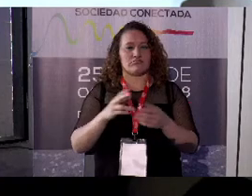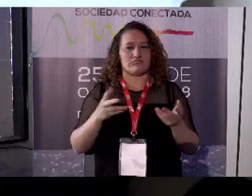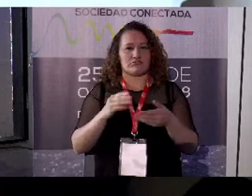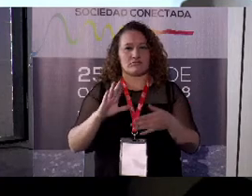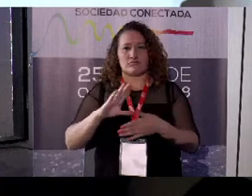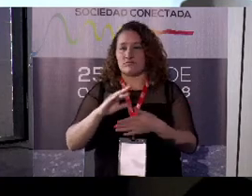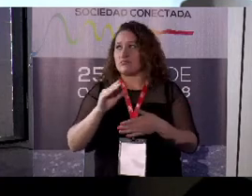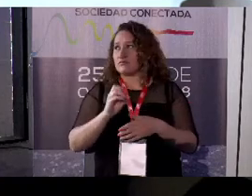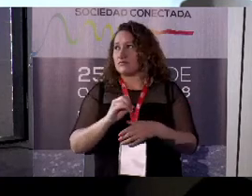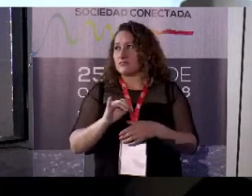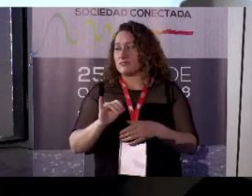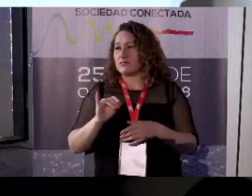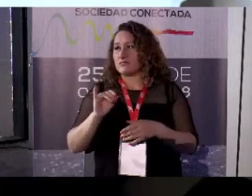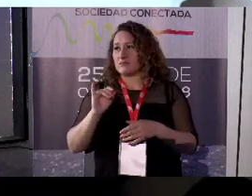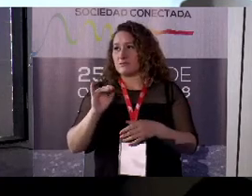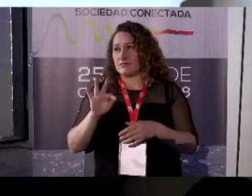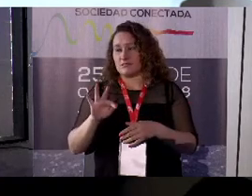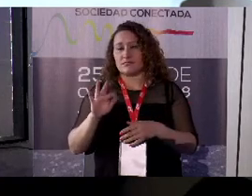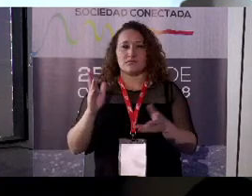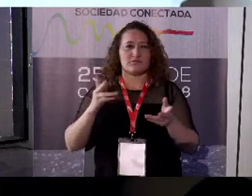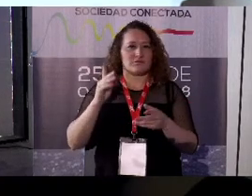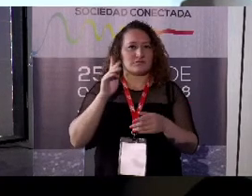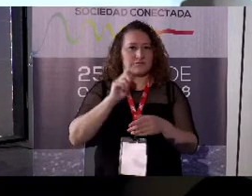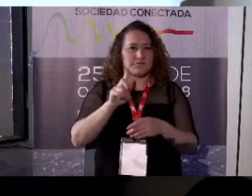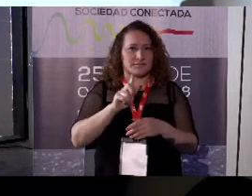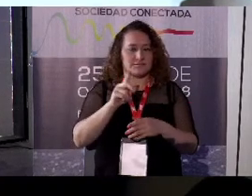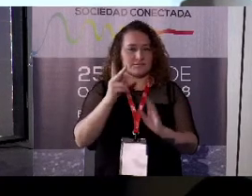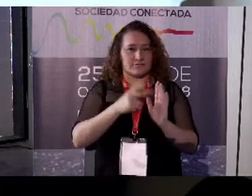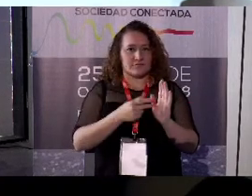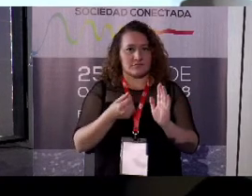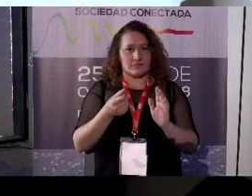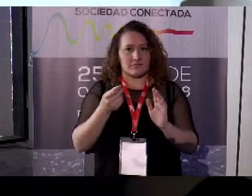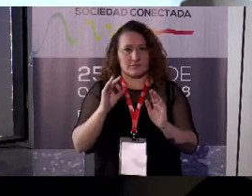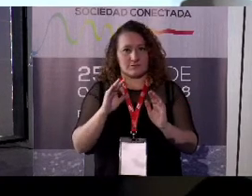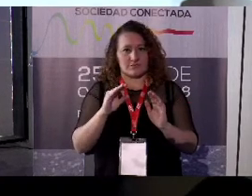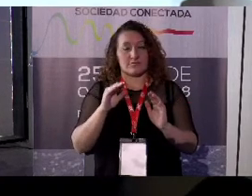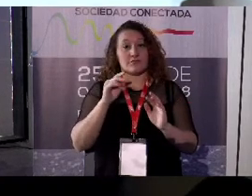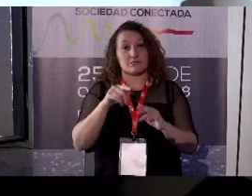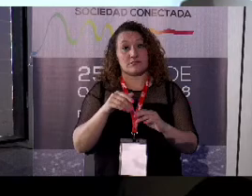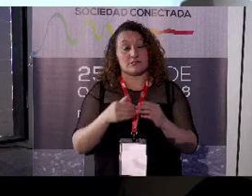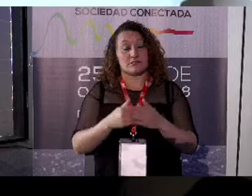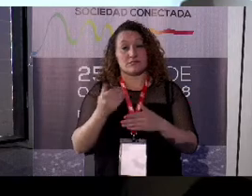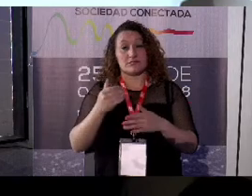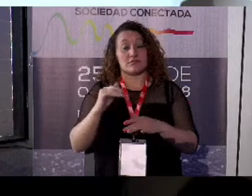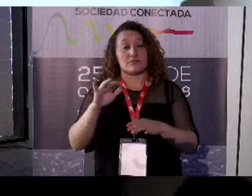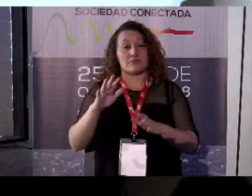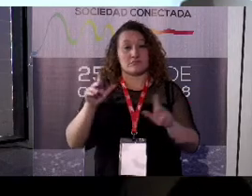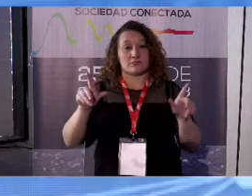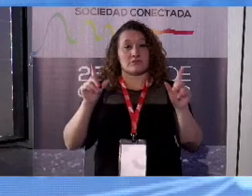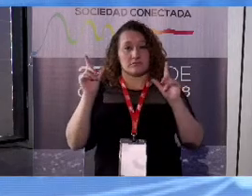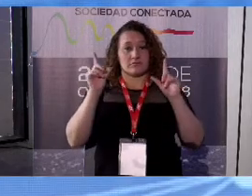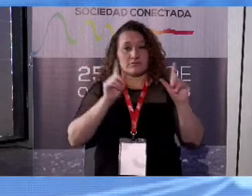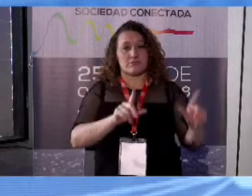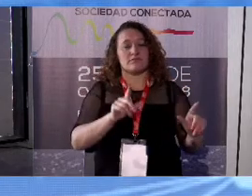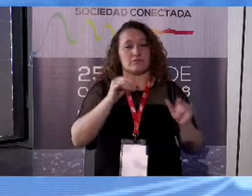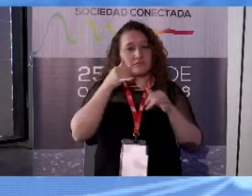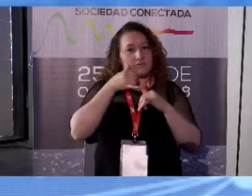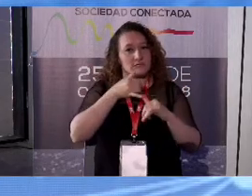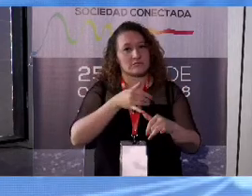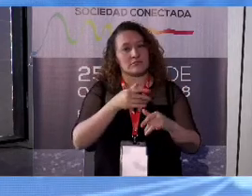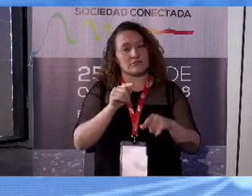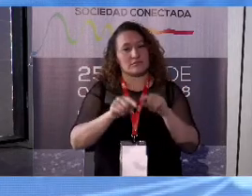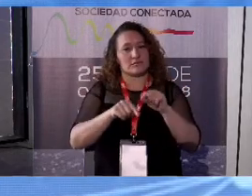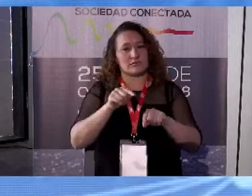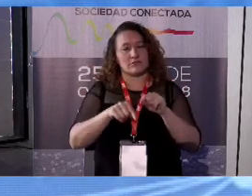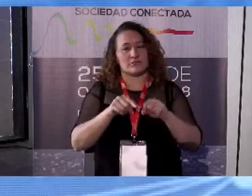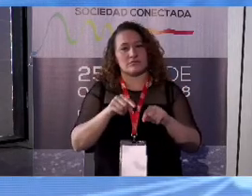u desde febrero del 2013 el señor trevino se graduó en ingeniería eléctrica y telecomunicaciones en